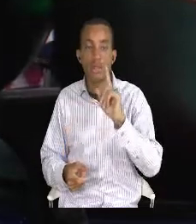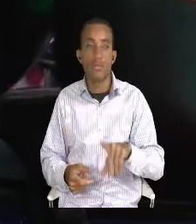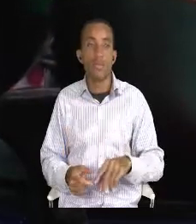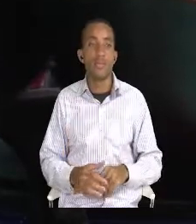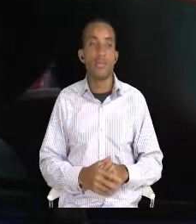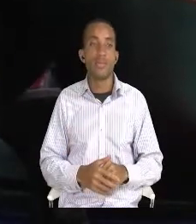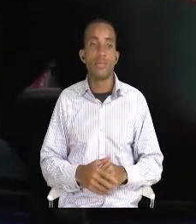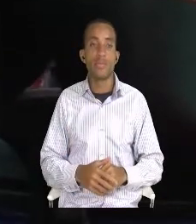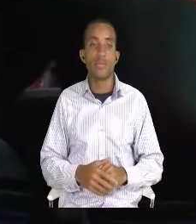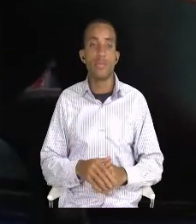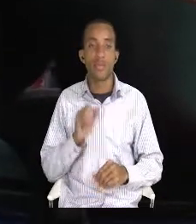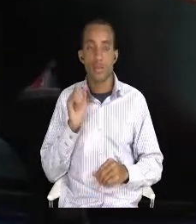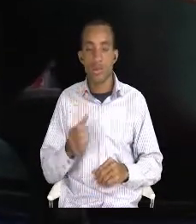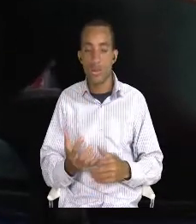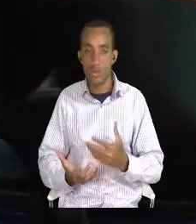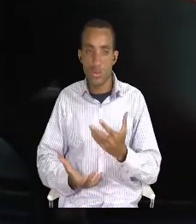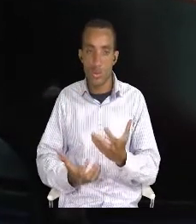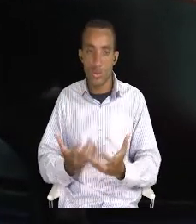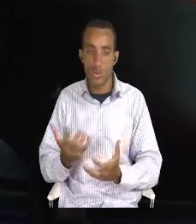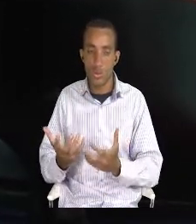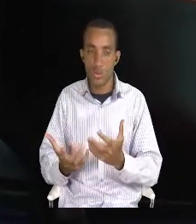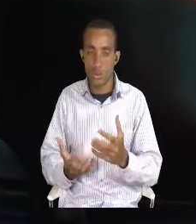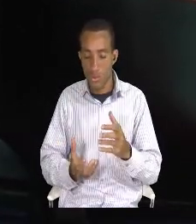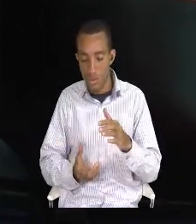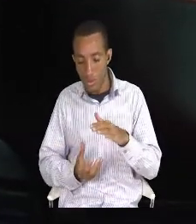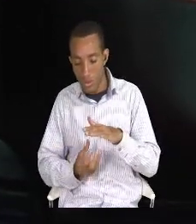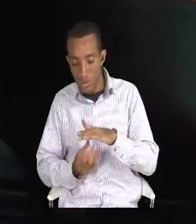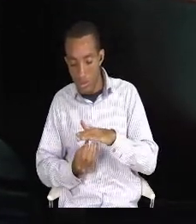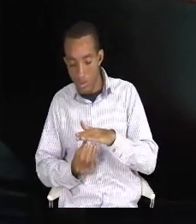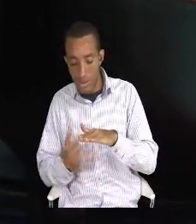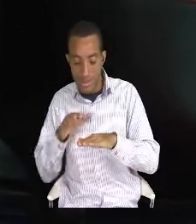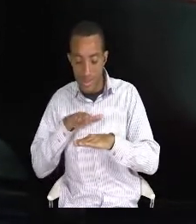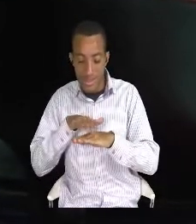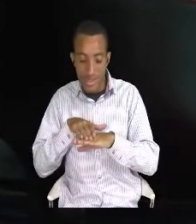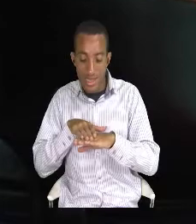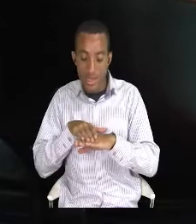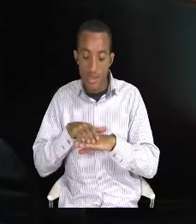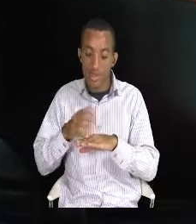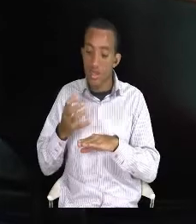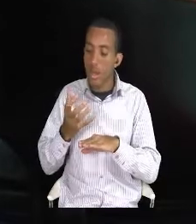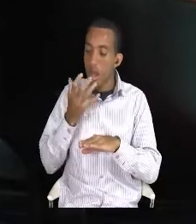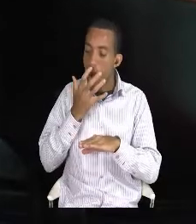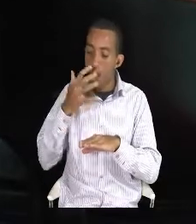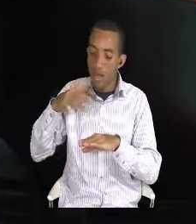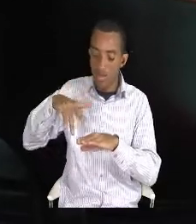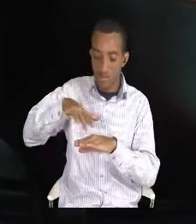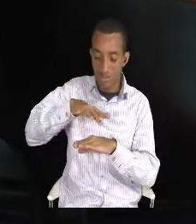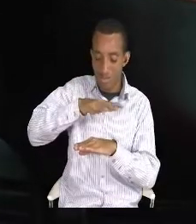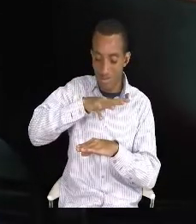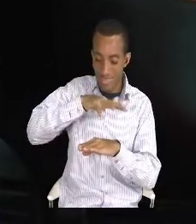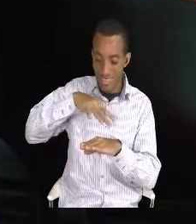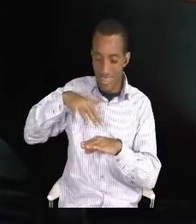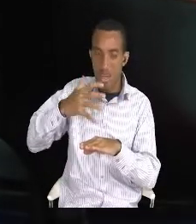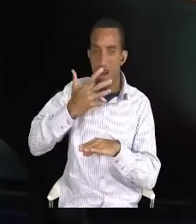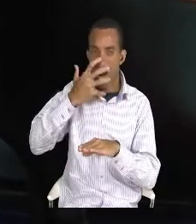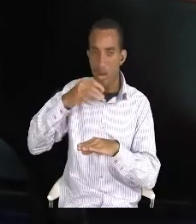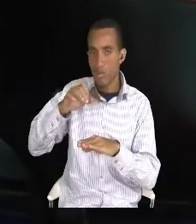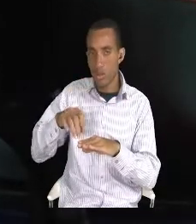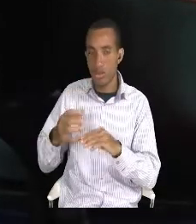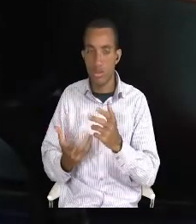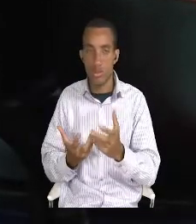tenga dos cocciones a la vez, que es directamente sobre el sartén y por concentración de vapor. Entonces ahí ya va